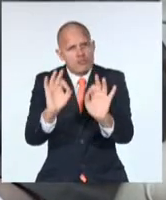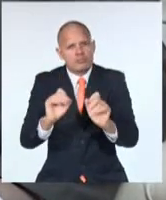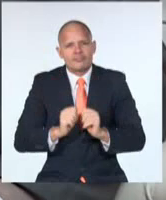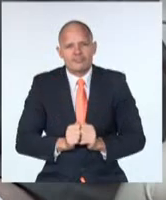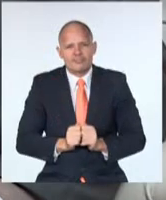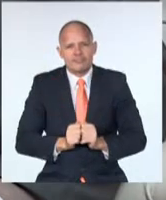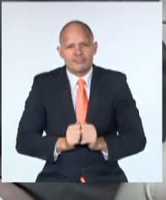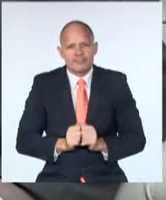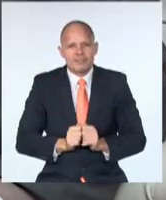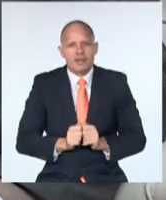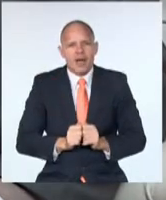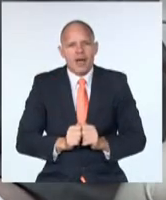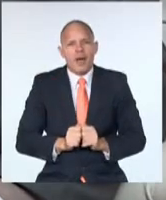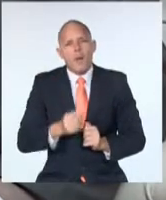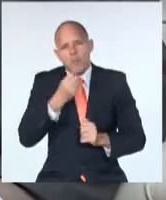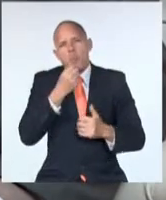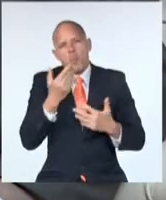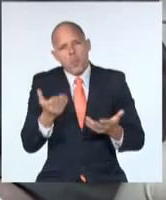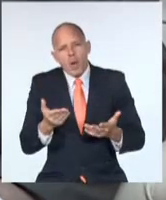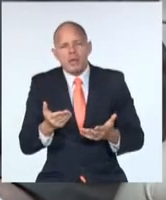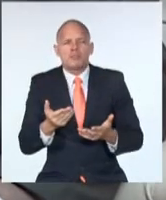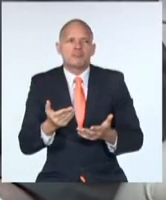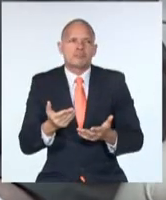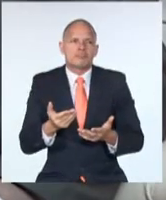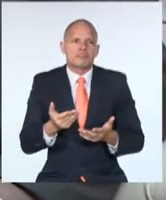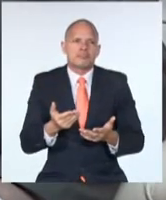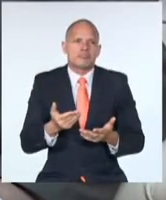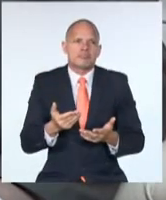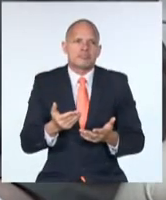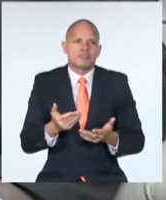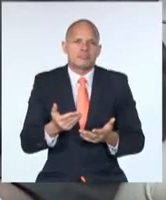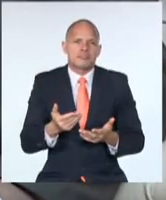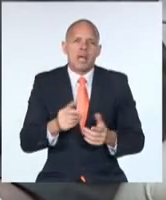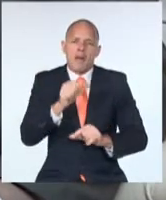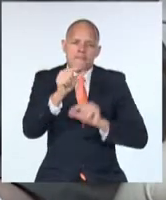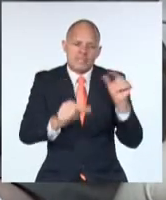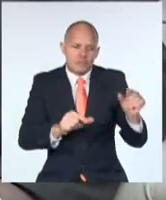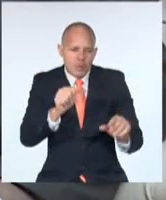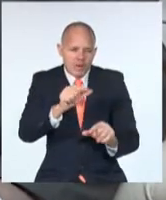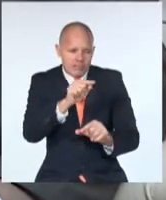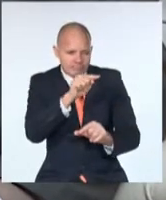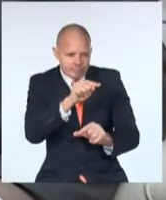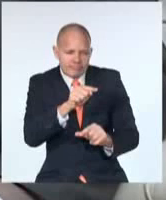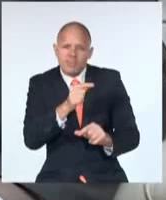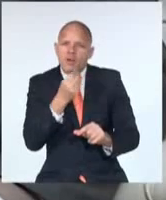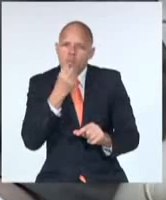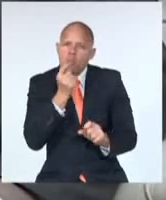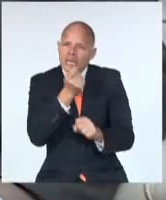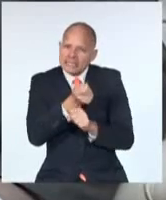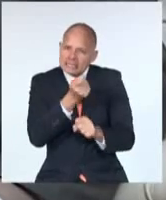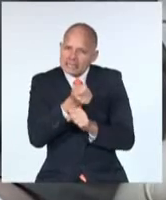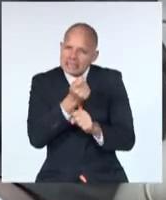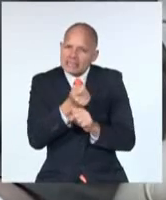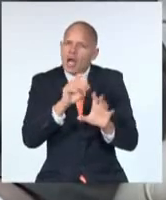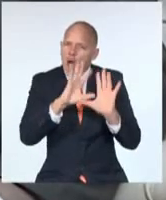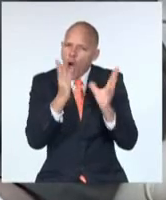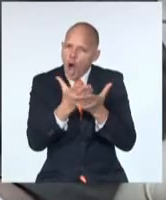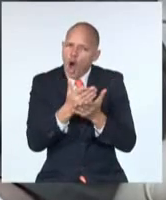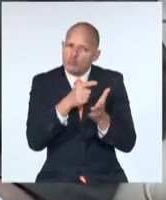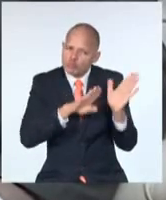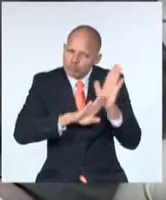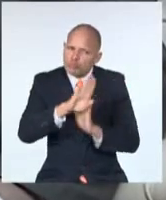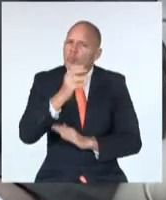cooperación, seguir preparando y formando personal ante las necesidades de Namibia de un gran